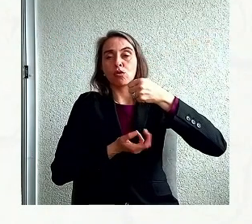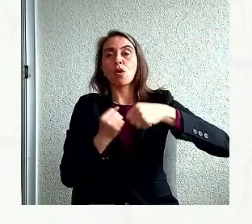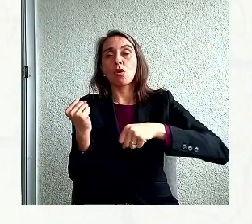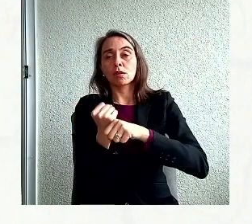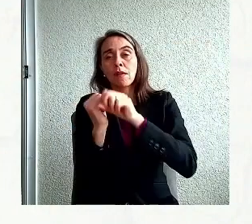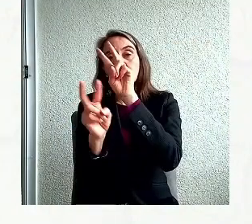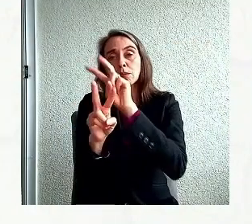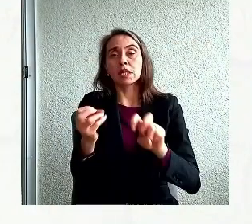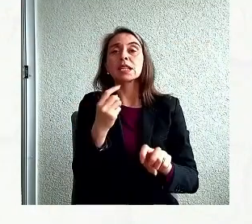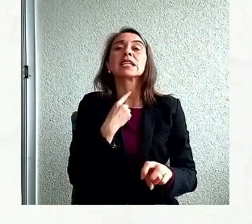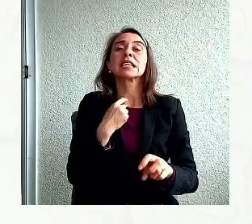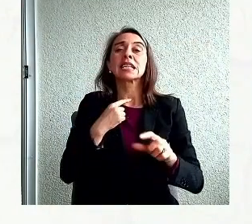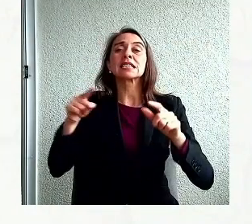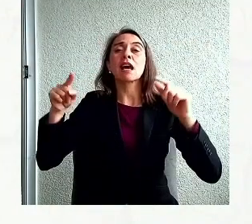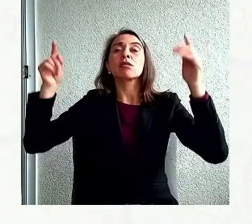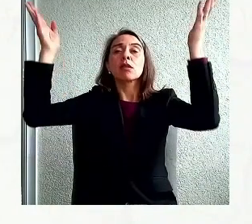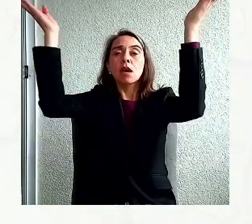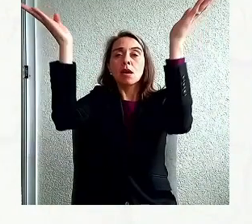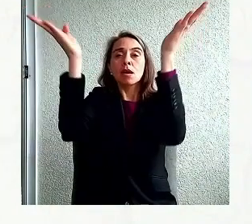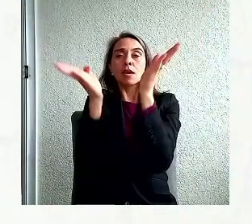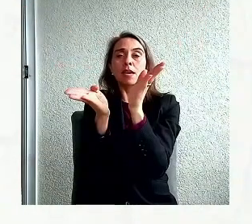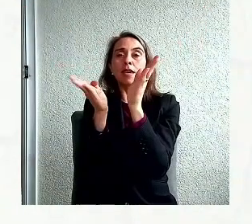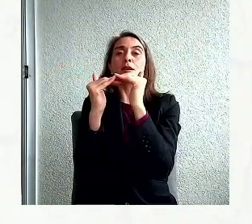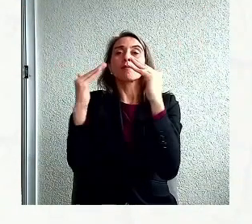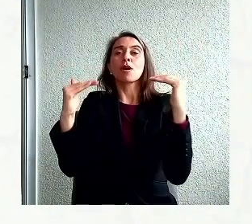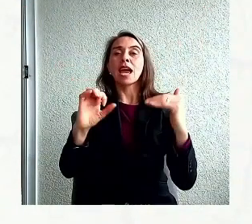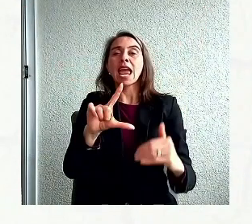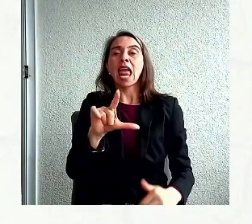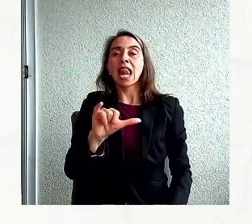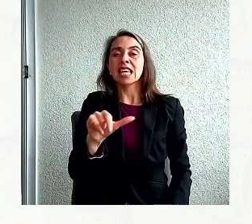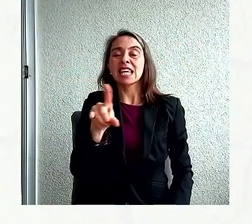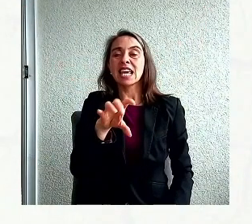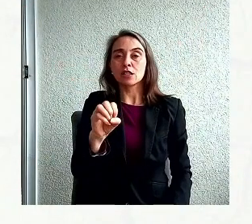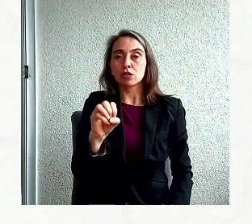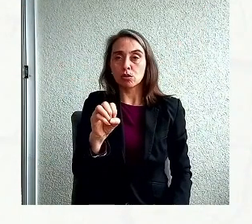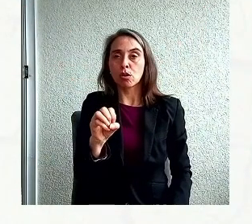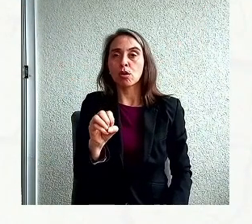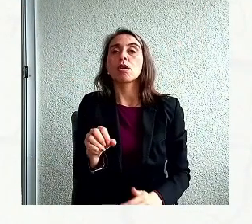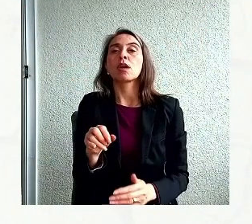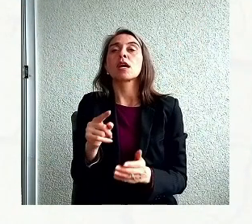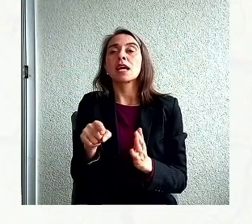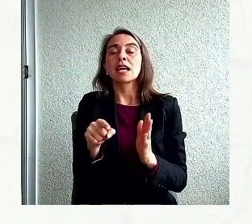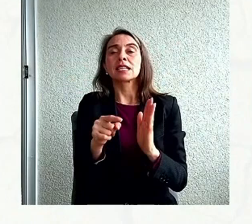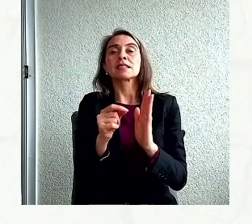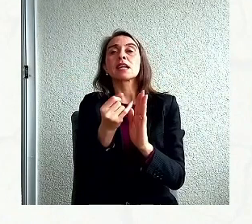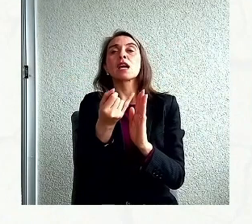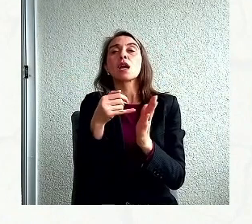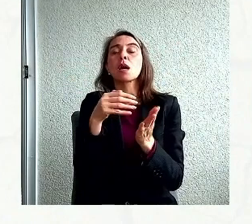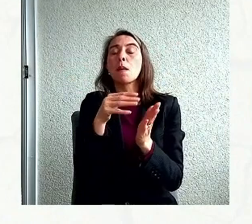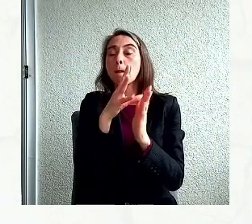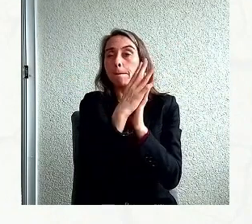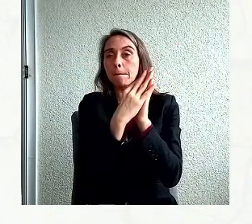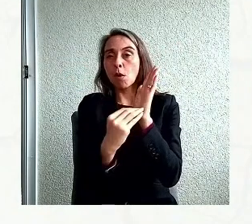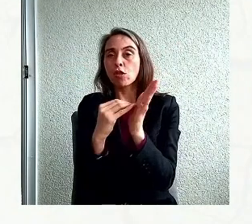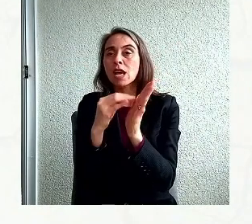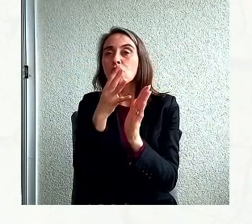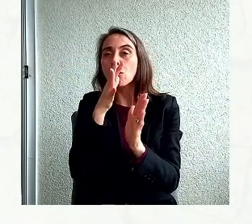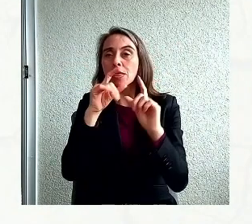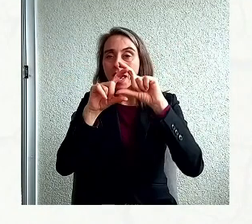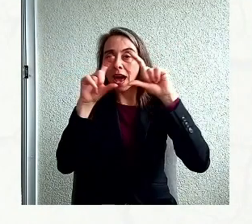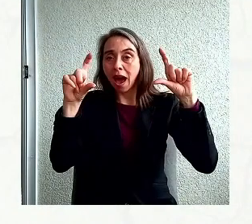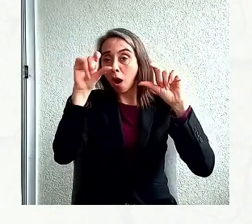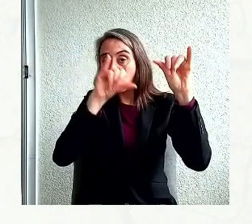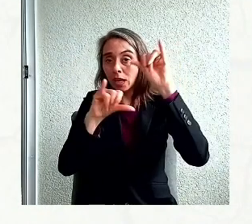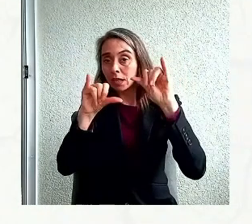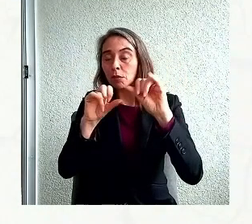física, que no están siendo capaces de predecir de manera confiable y de manera correcta los caudales y la cantidad de nieve acumulada en la